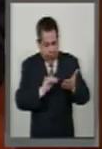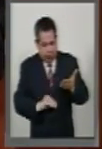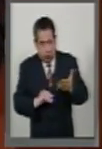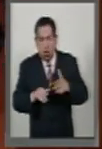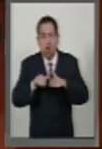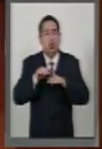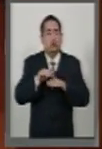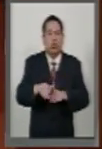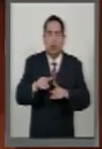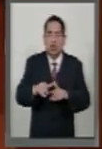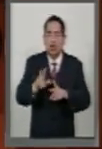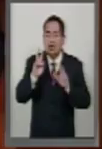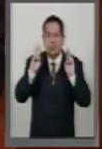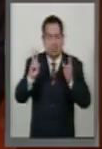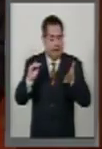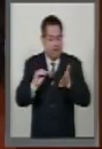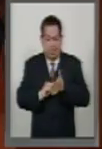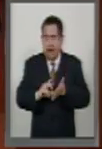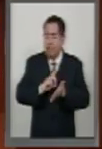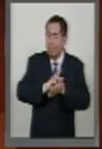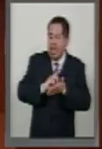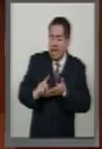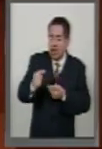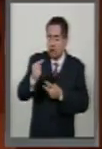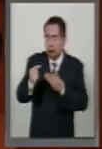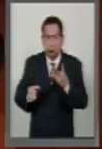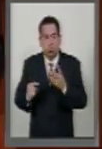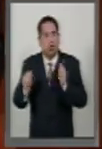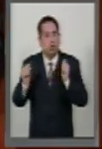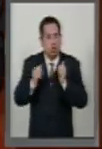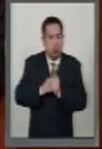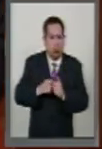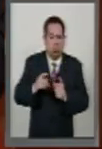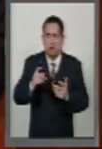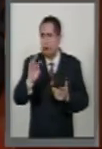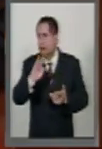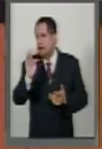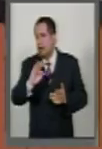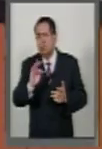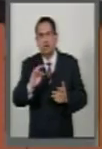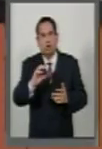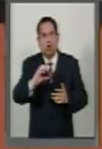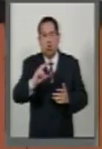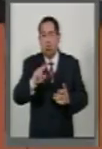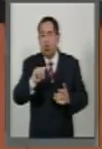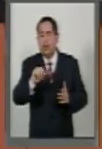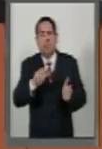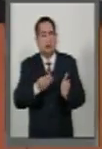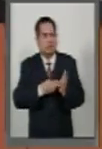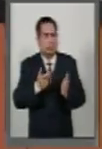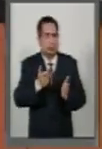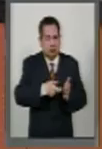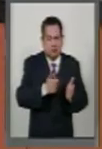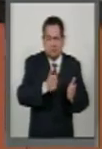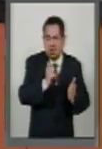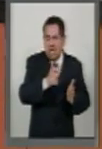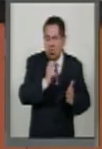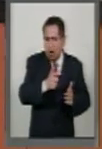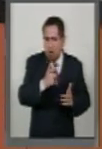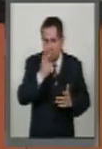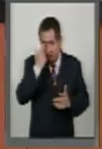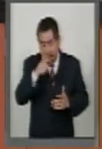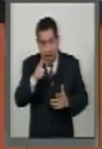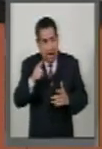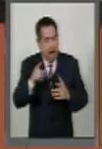basado en derechos o manejo compartido por cuotas, como también se le denomina, como